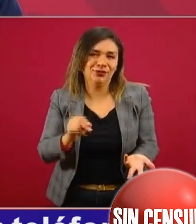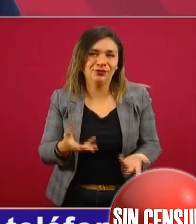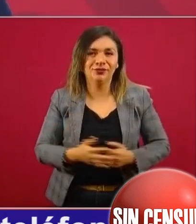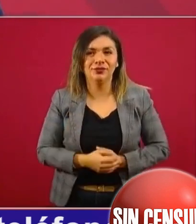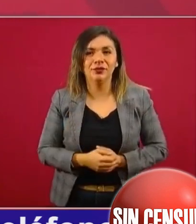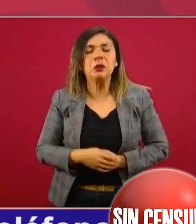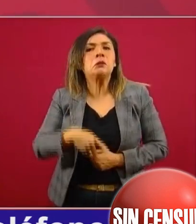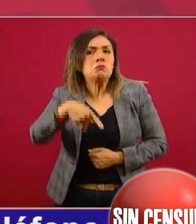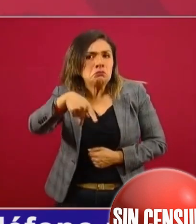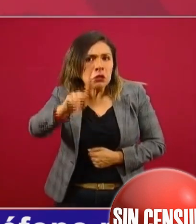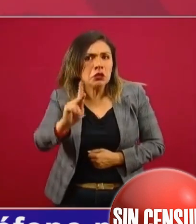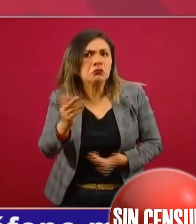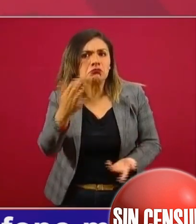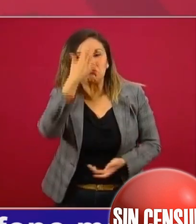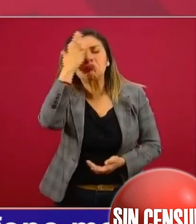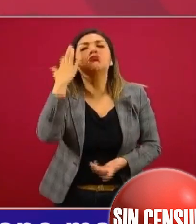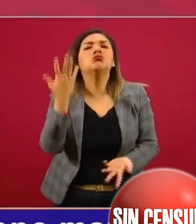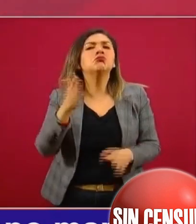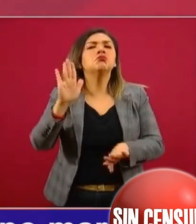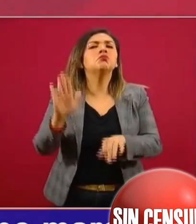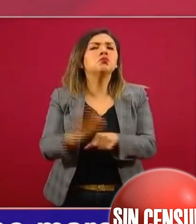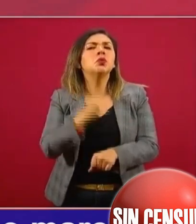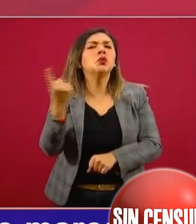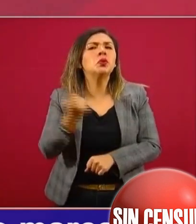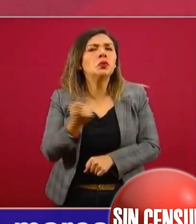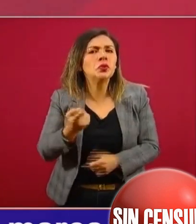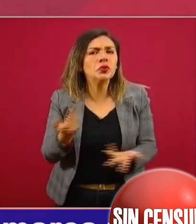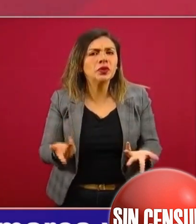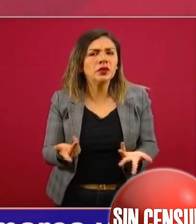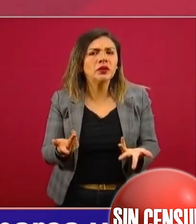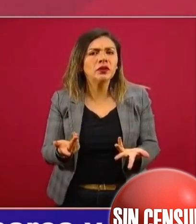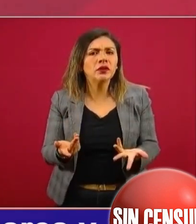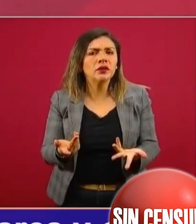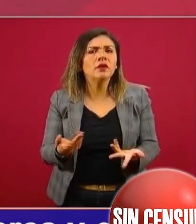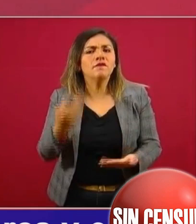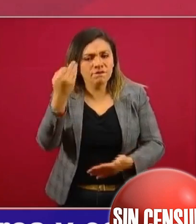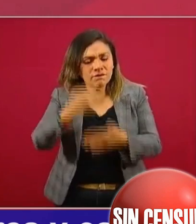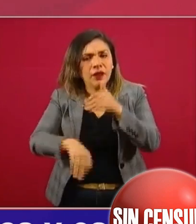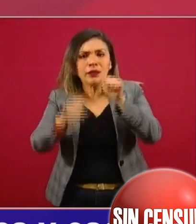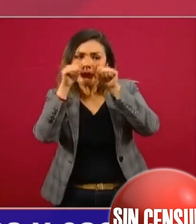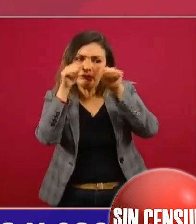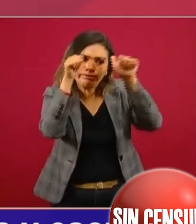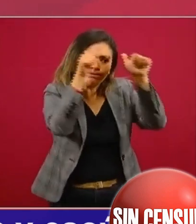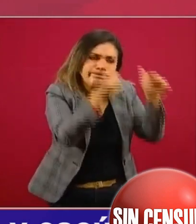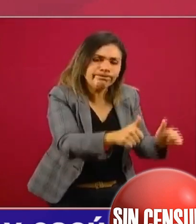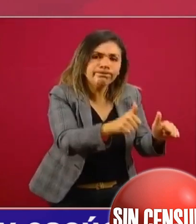Pero bueno, ¿por qué no volteamos a ver